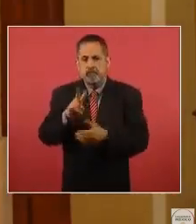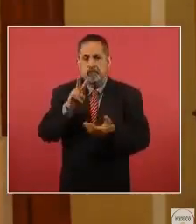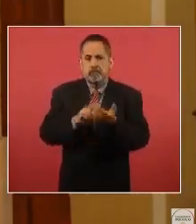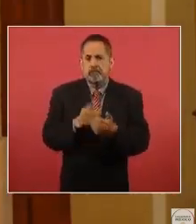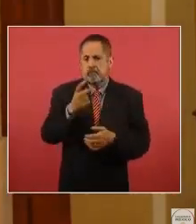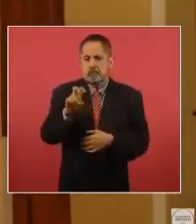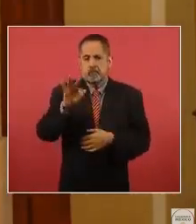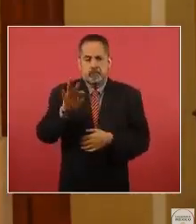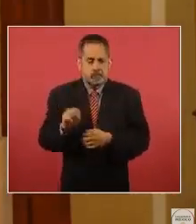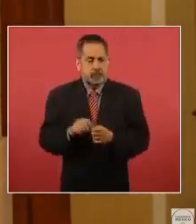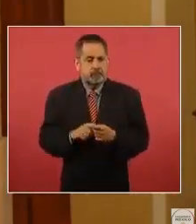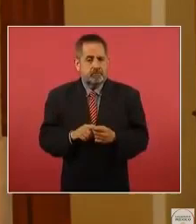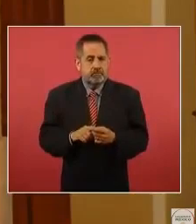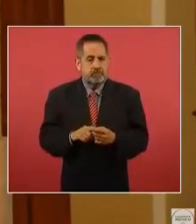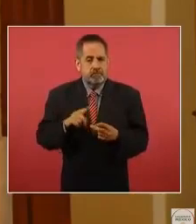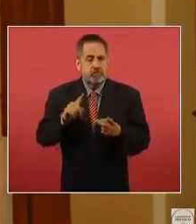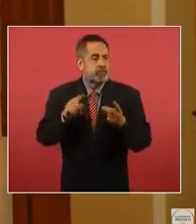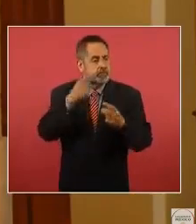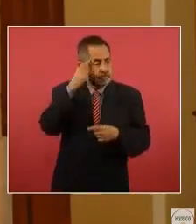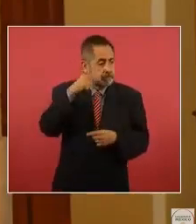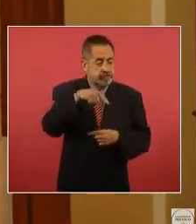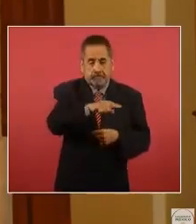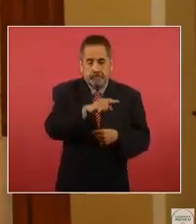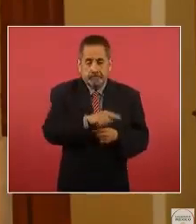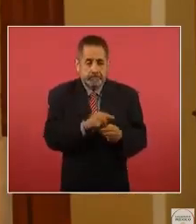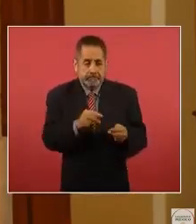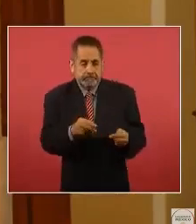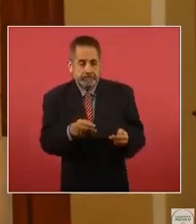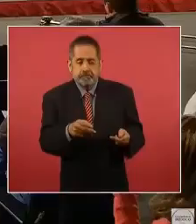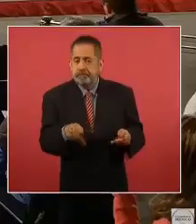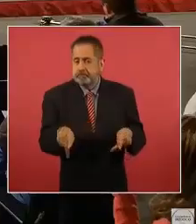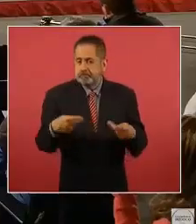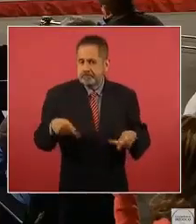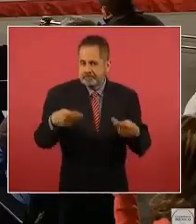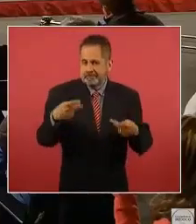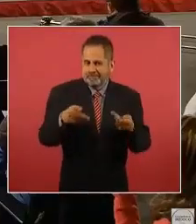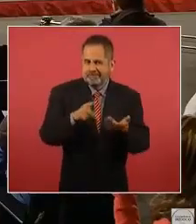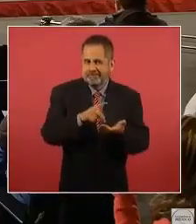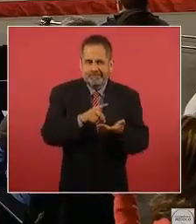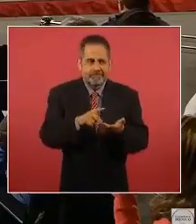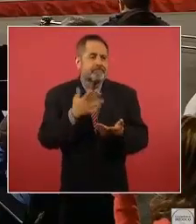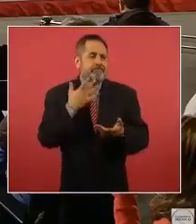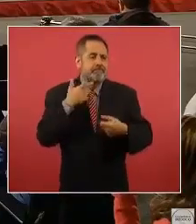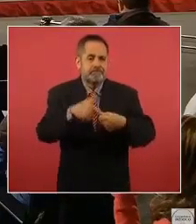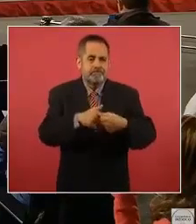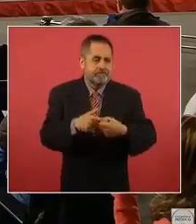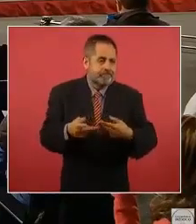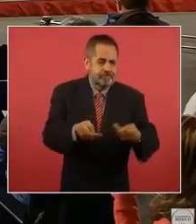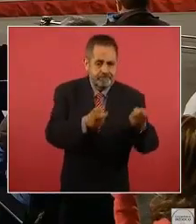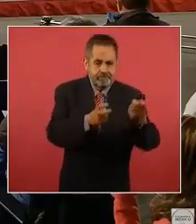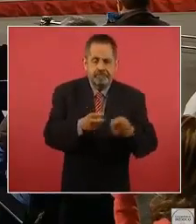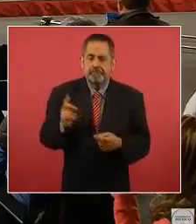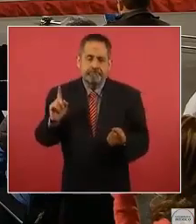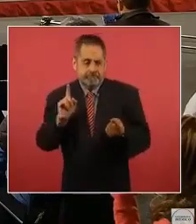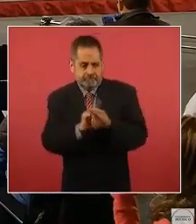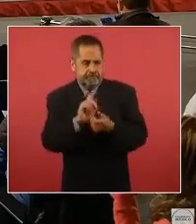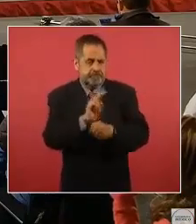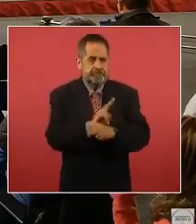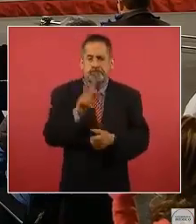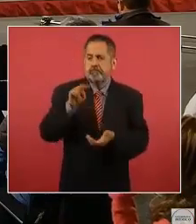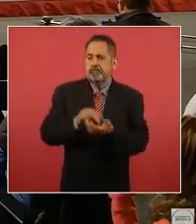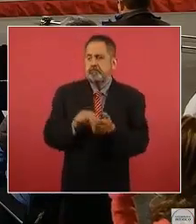2.249 en operaciones para el combate al mercado ilícito de combustibles 2.839